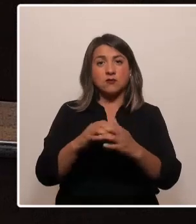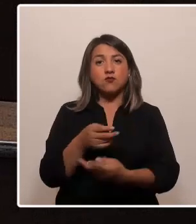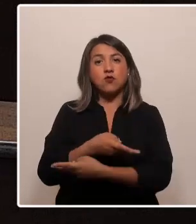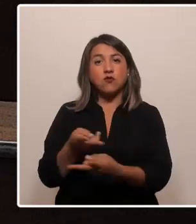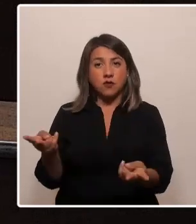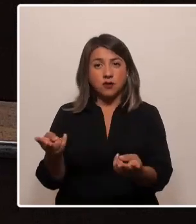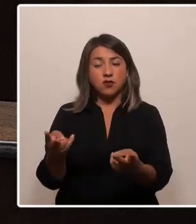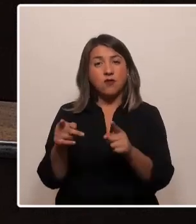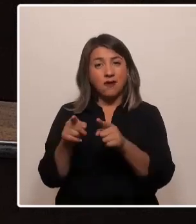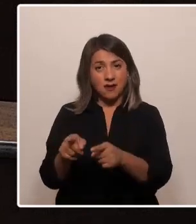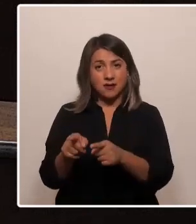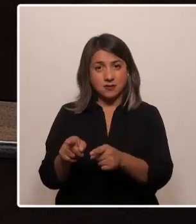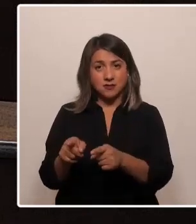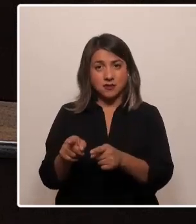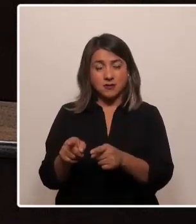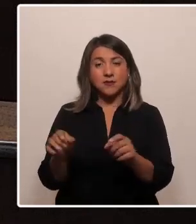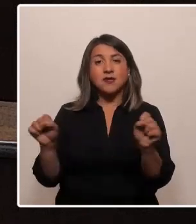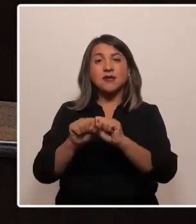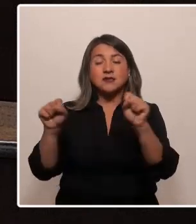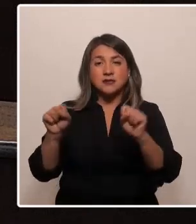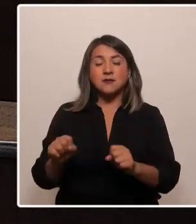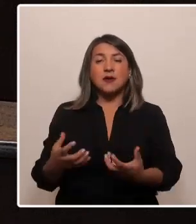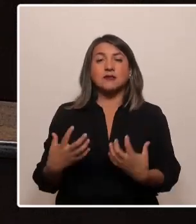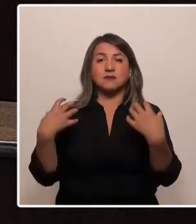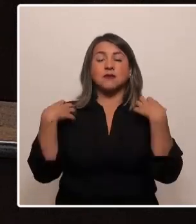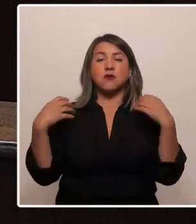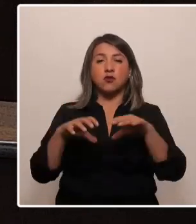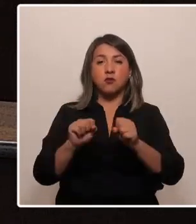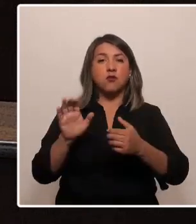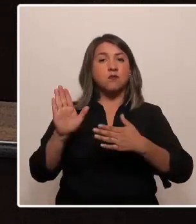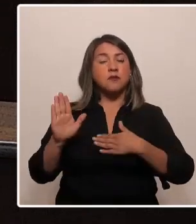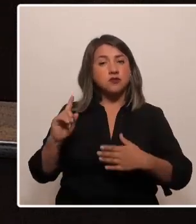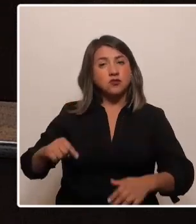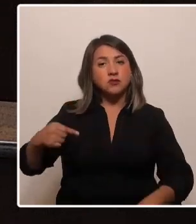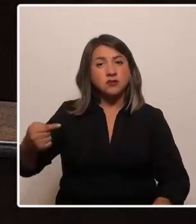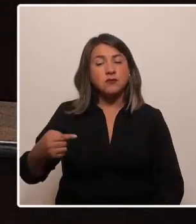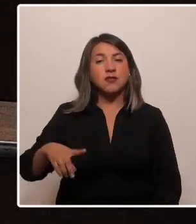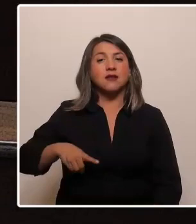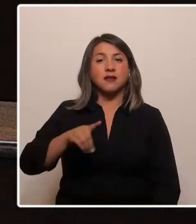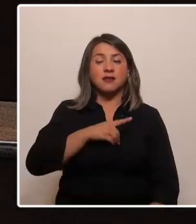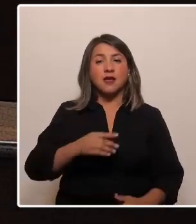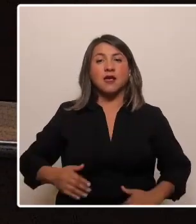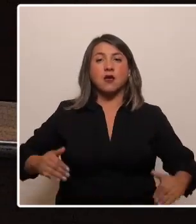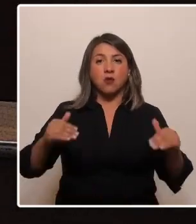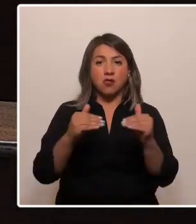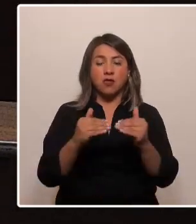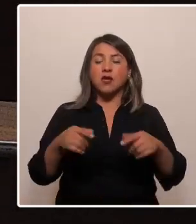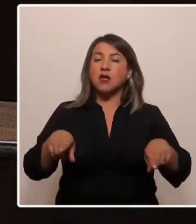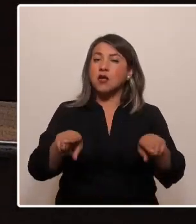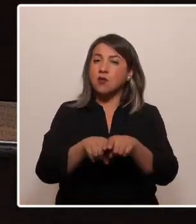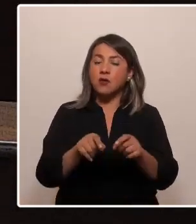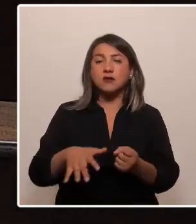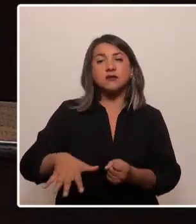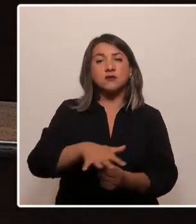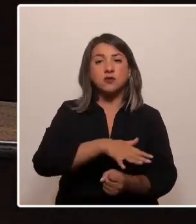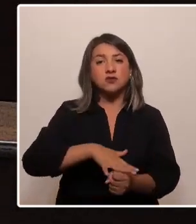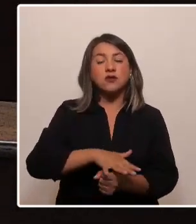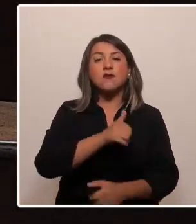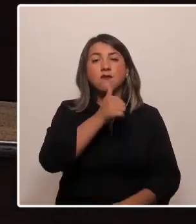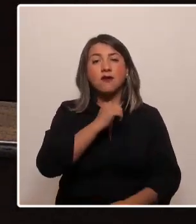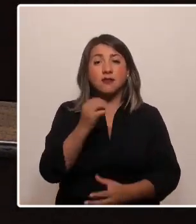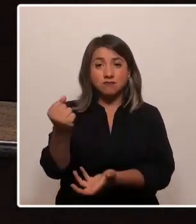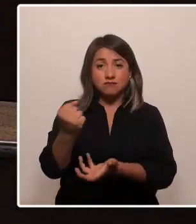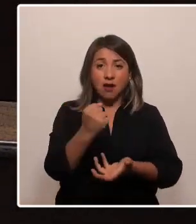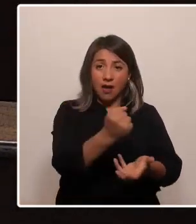porque es este sistema el que ha asumido el compromiso constante por la dignidad e igualdad, a pesar de las condiciones, de la falta de recursos y